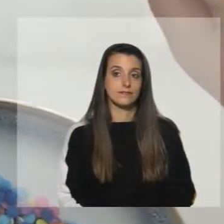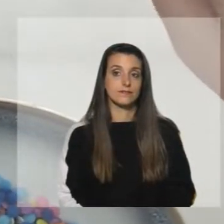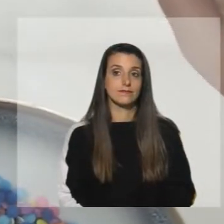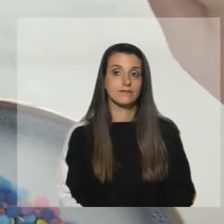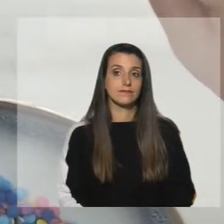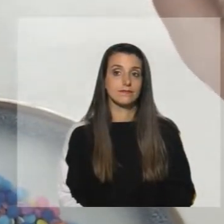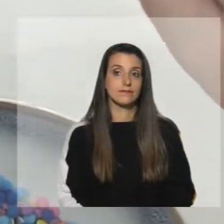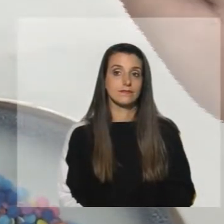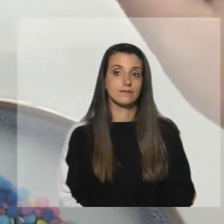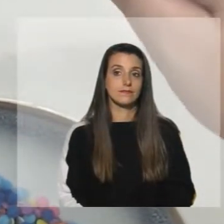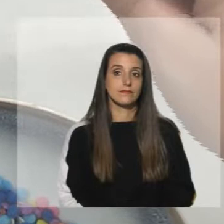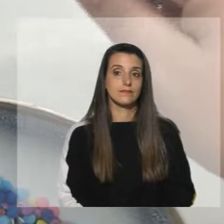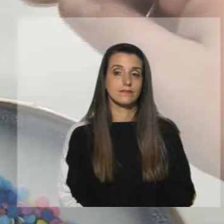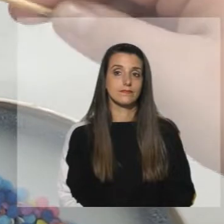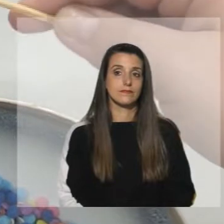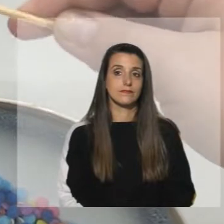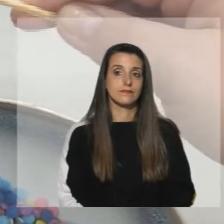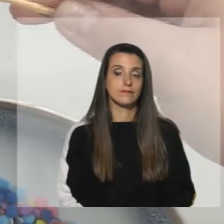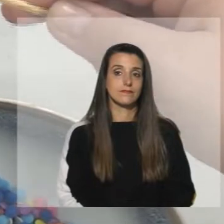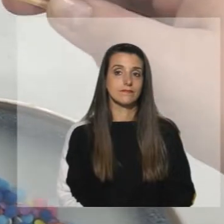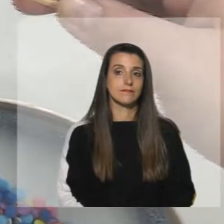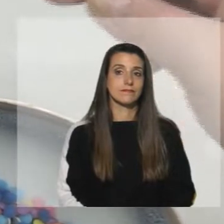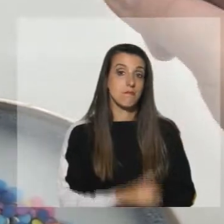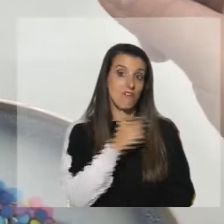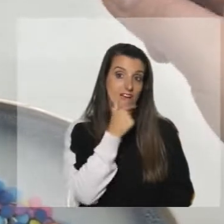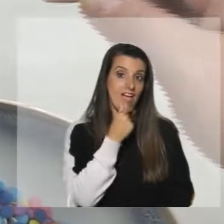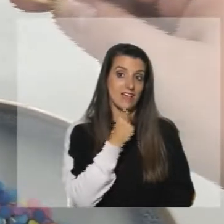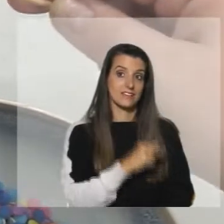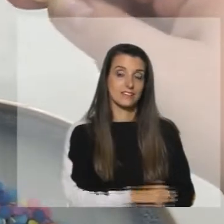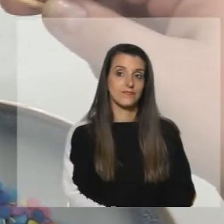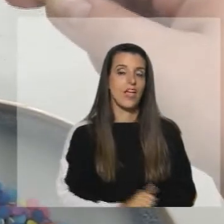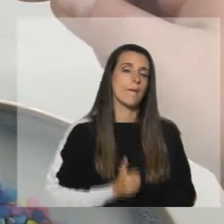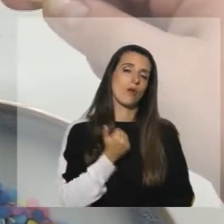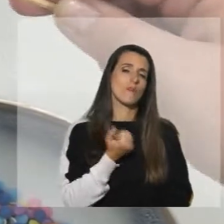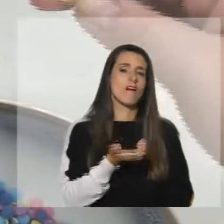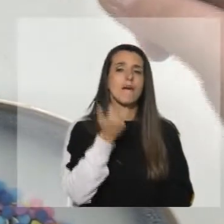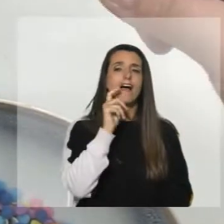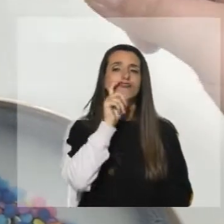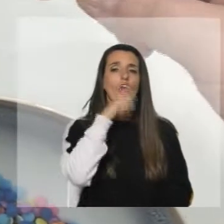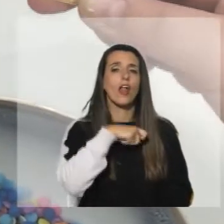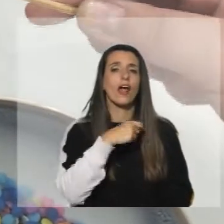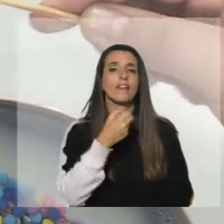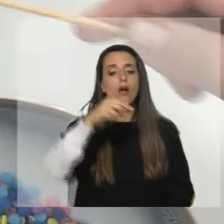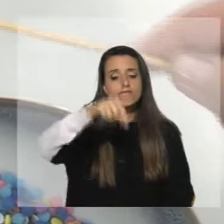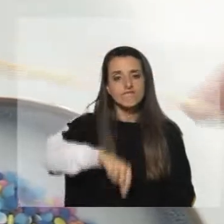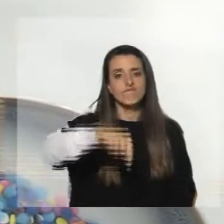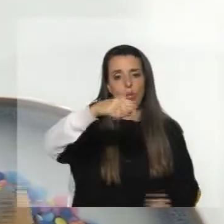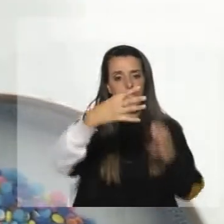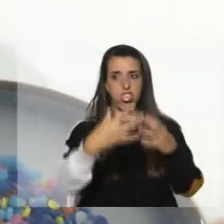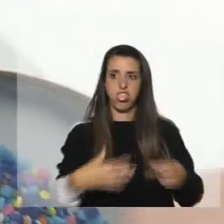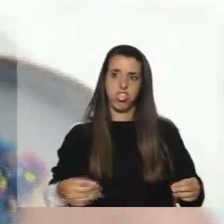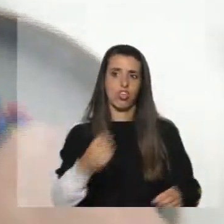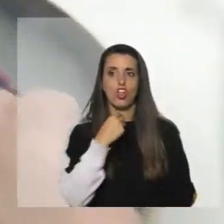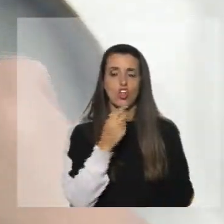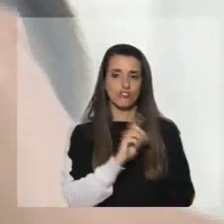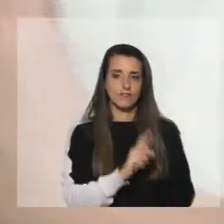estoy moviendo para todos lados. Me... No, pero miren lo que es. Aprovechás más el chocolate también, porque si no, es como mucho desperdicio. Claro. Y